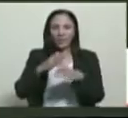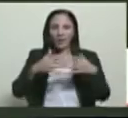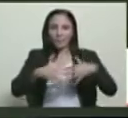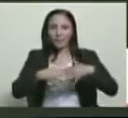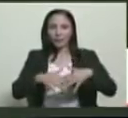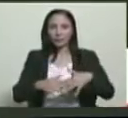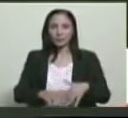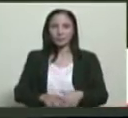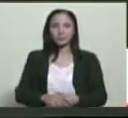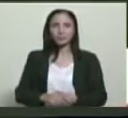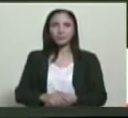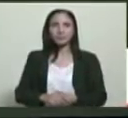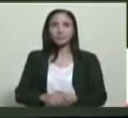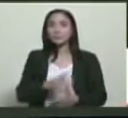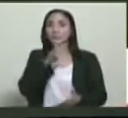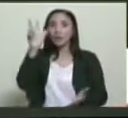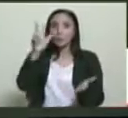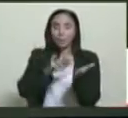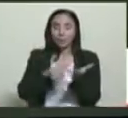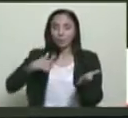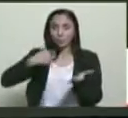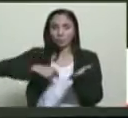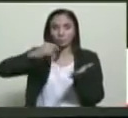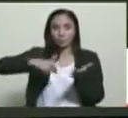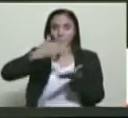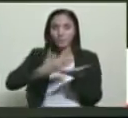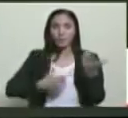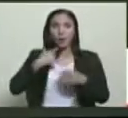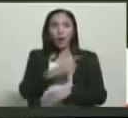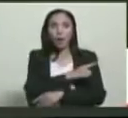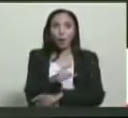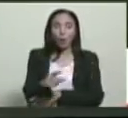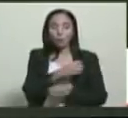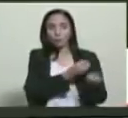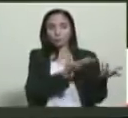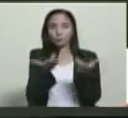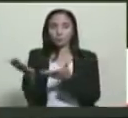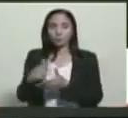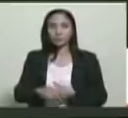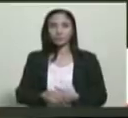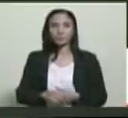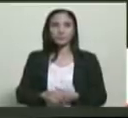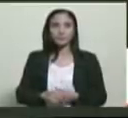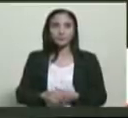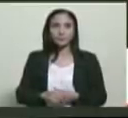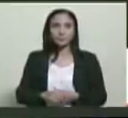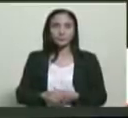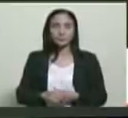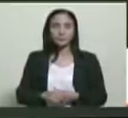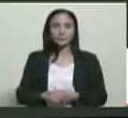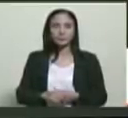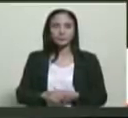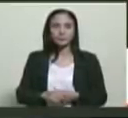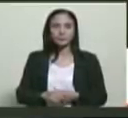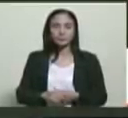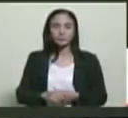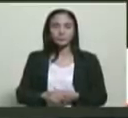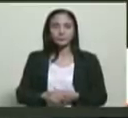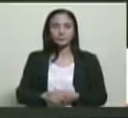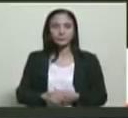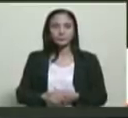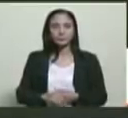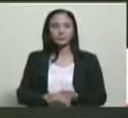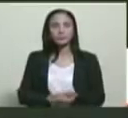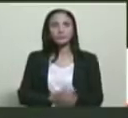oído, estoy aprobando con mi firma la orden de darle los códigos y darle la materia prima a la juventud. Maderas del